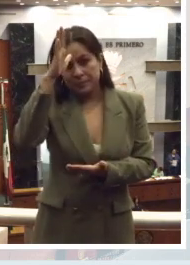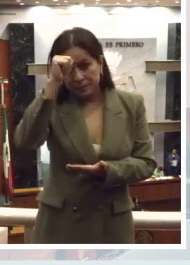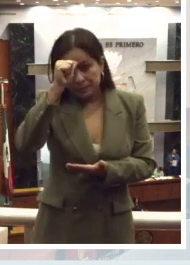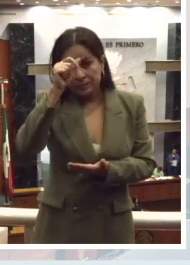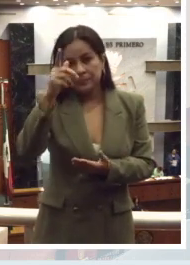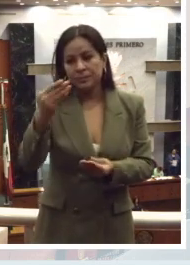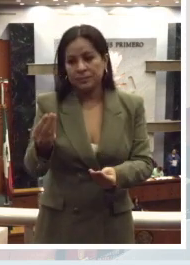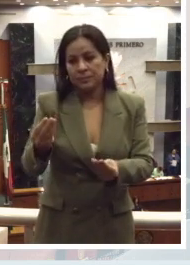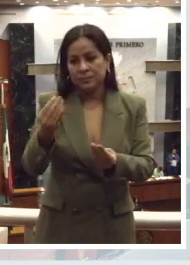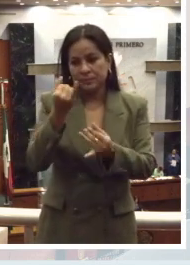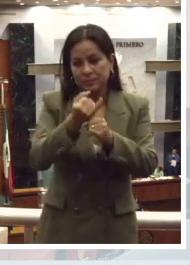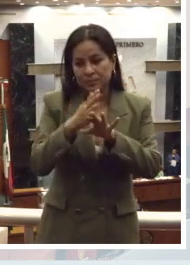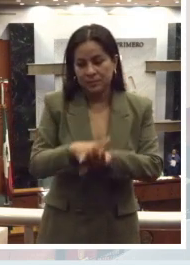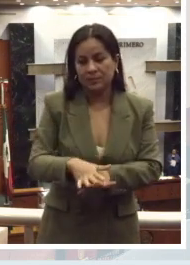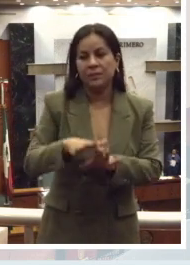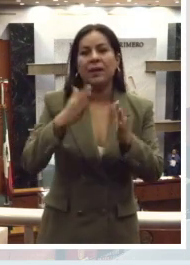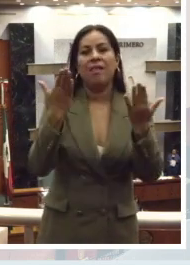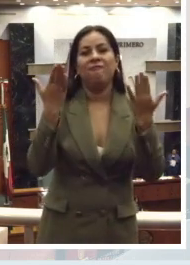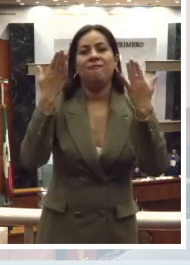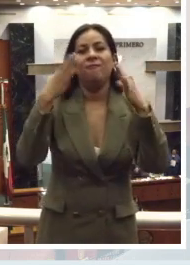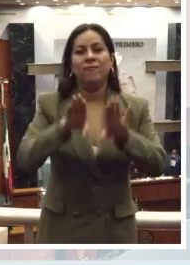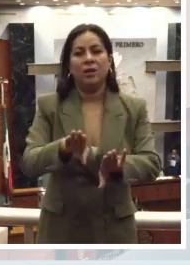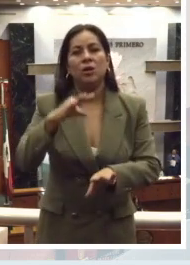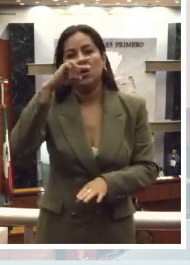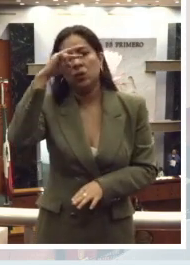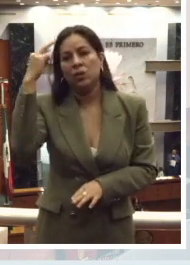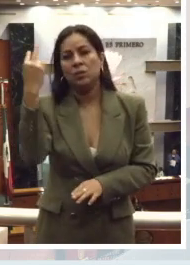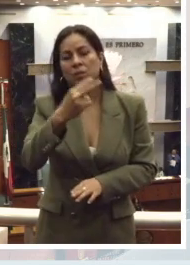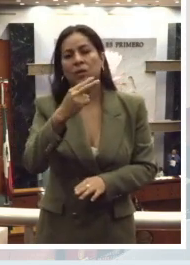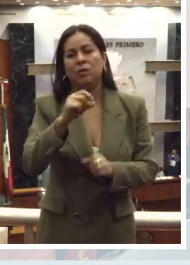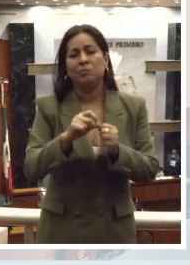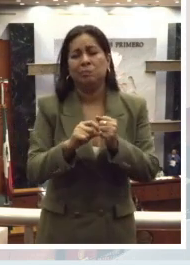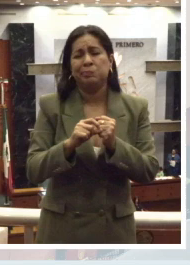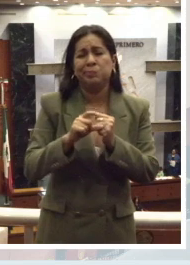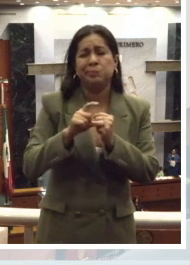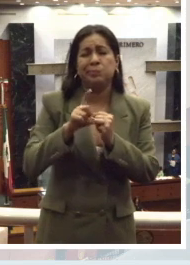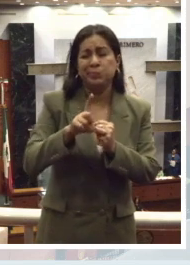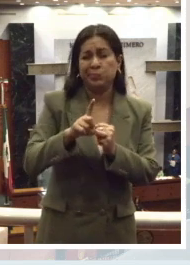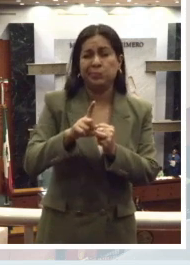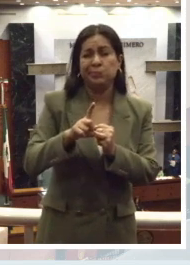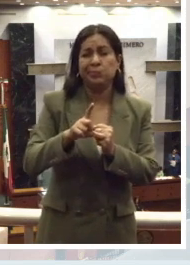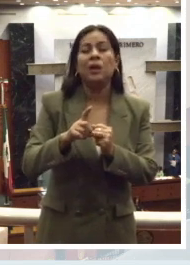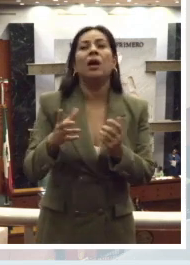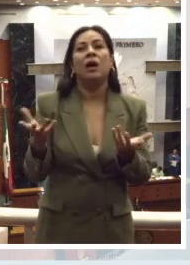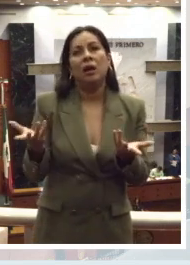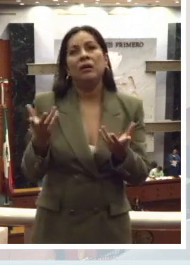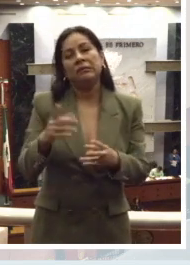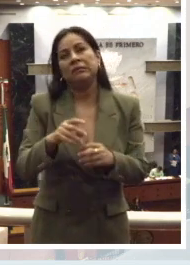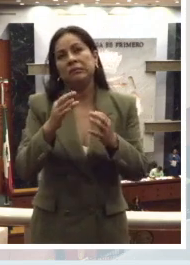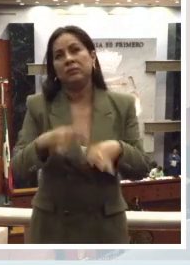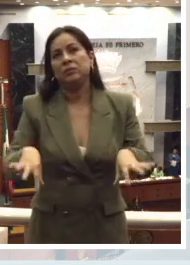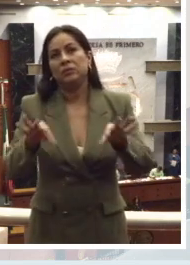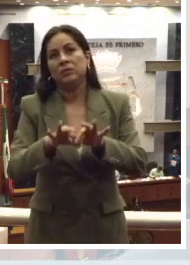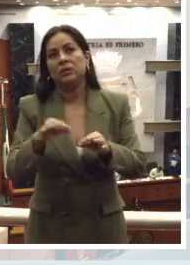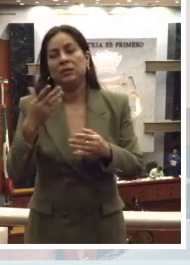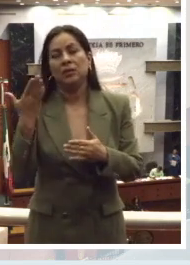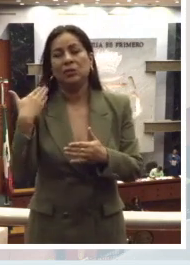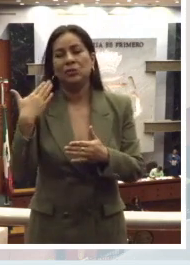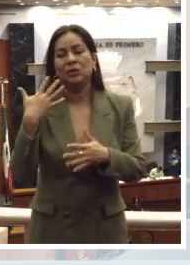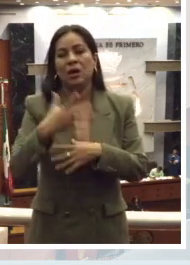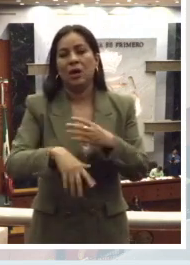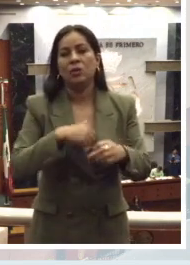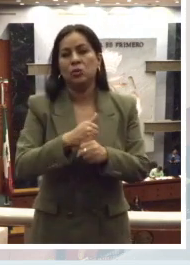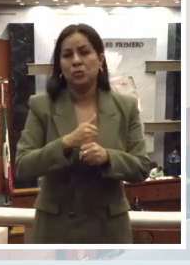datos proporcionados por el Banco de México, la inflación ha tenido fluctuaciones significativas en los últimos